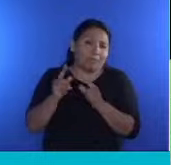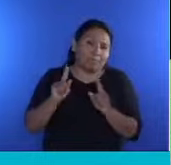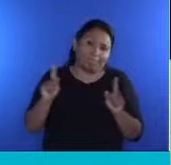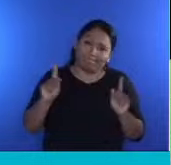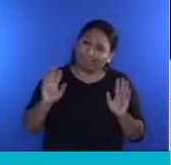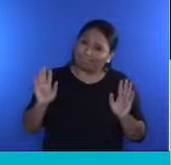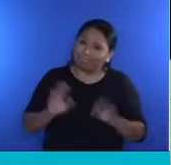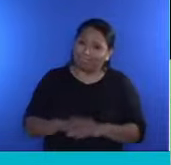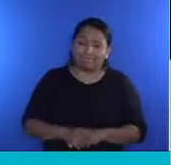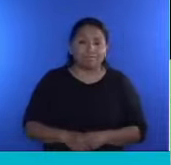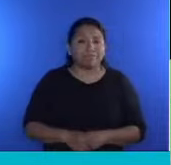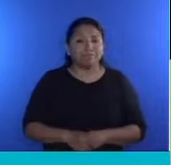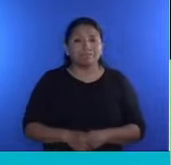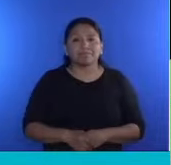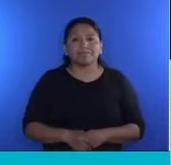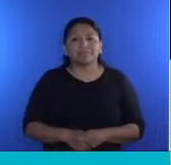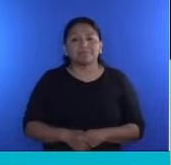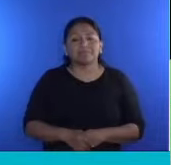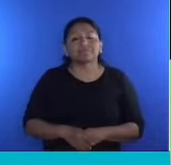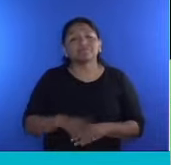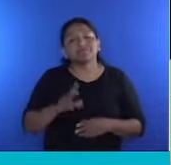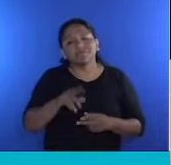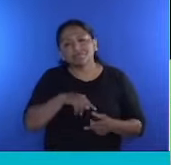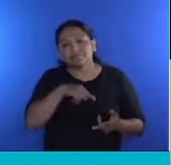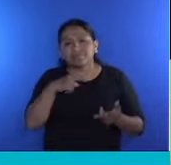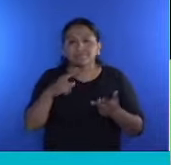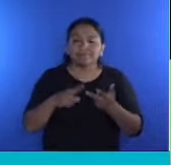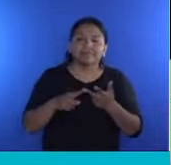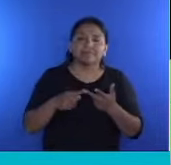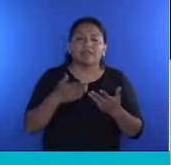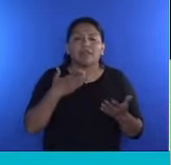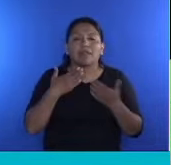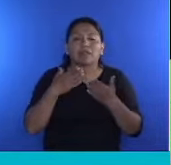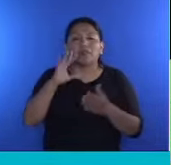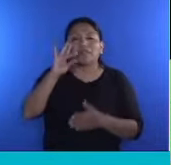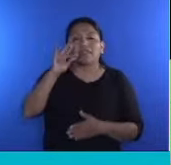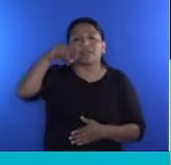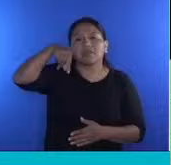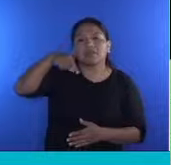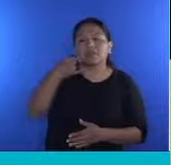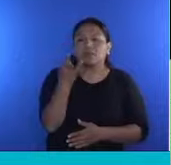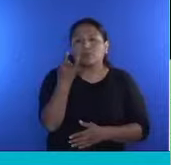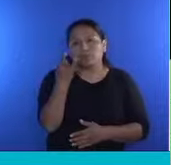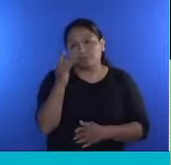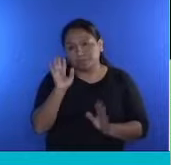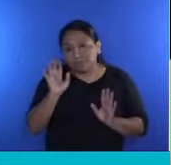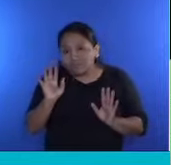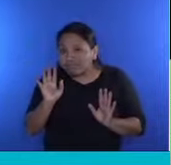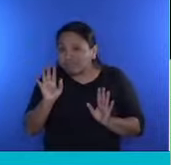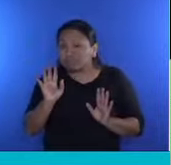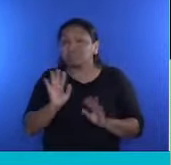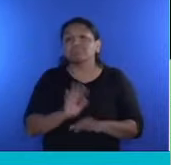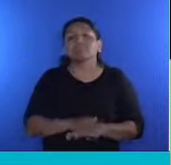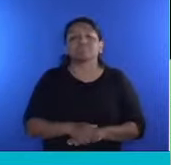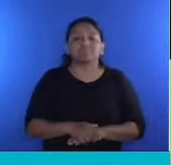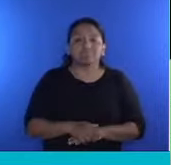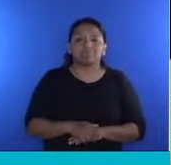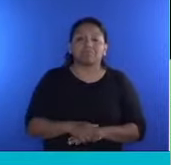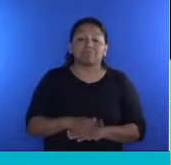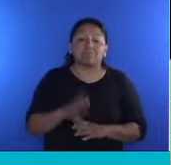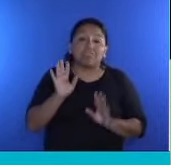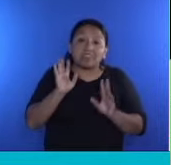Por otro lado, también se habló de los DNU. Digo, y acá me